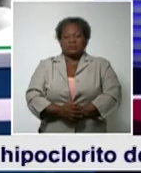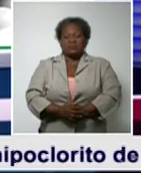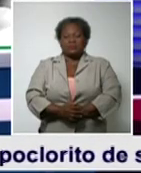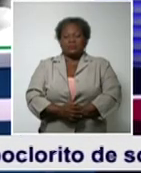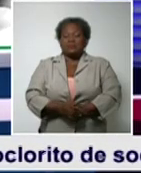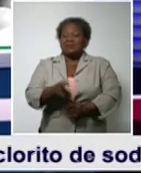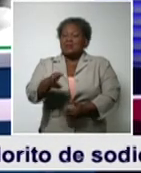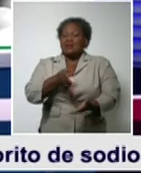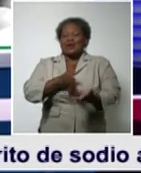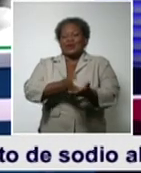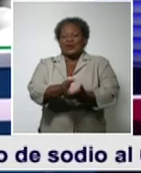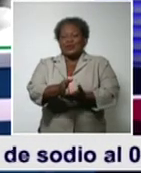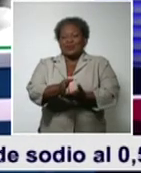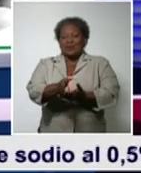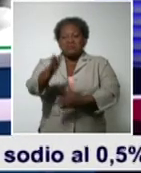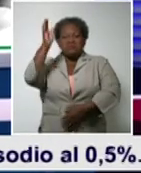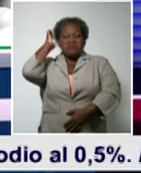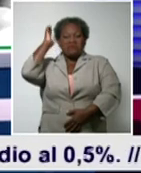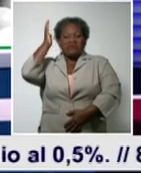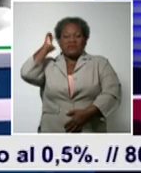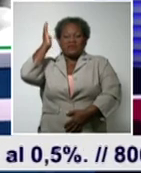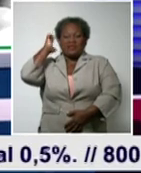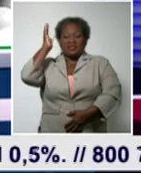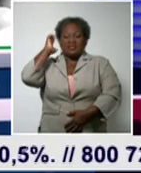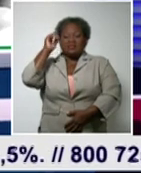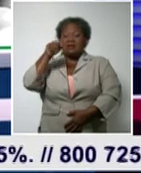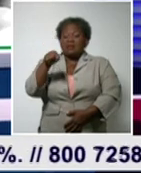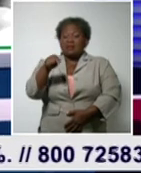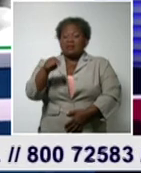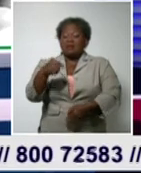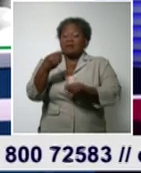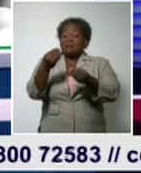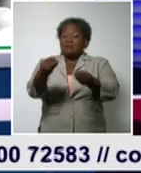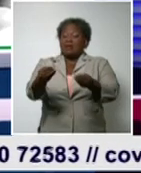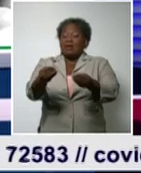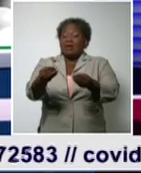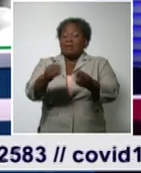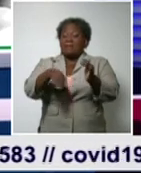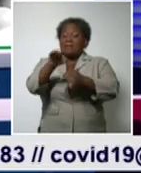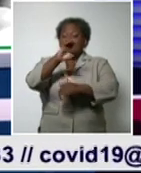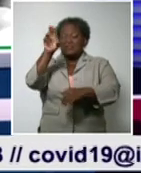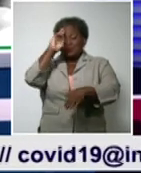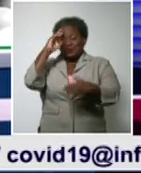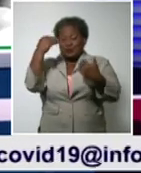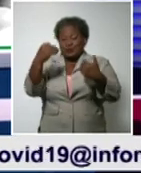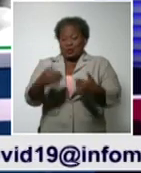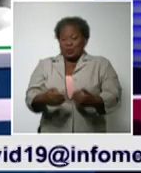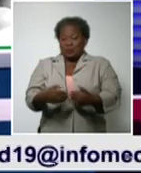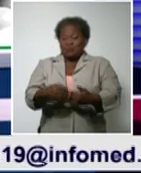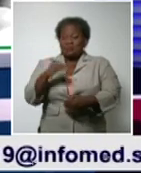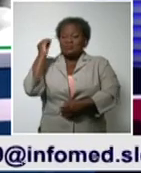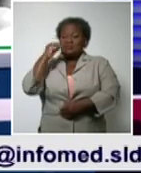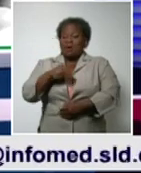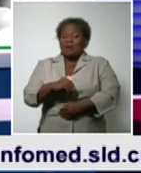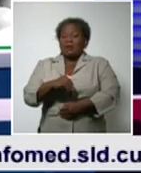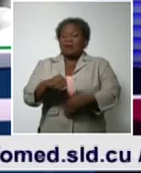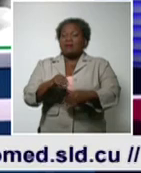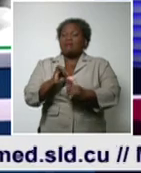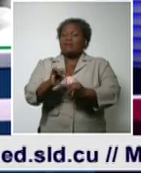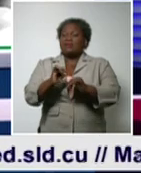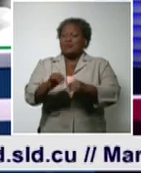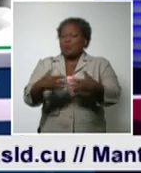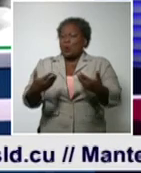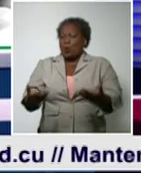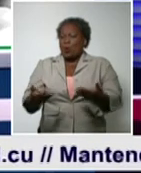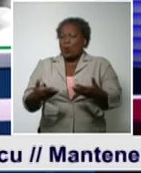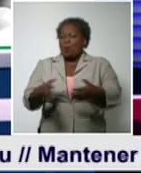Continuamos con esta conferencia de prensa que ofrece el Ministerio de Salud Pública de nuestro país para conocer la situación epidemiológica de Cuba y